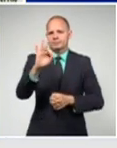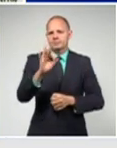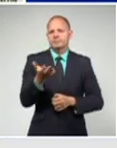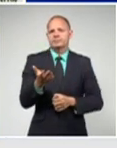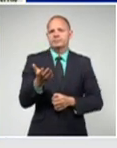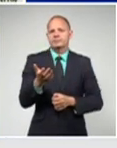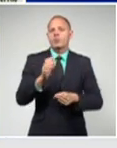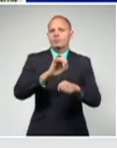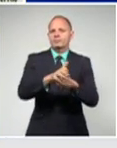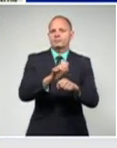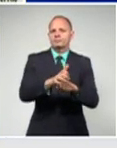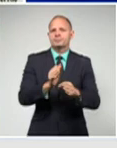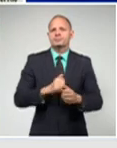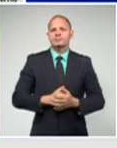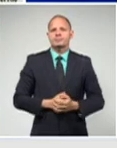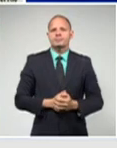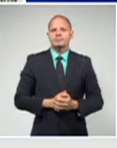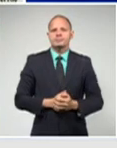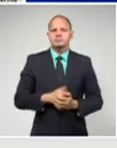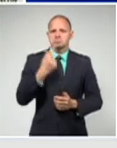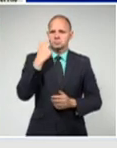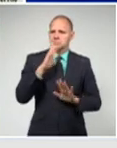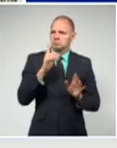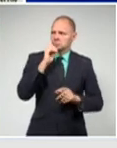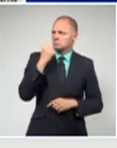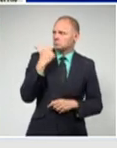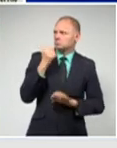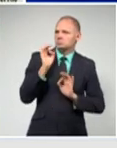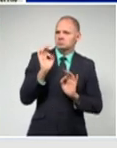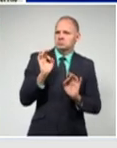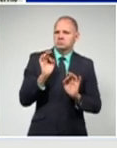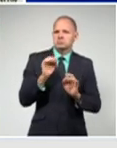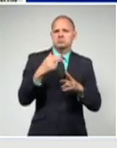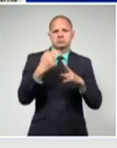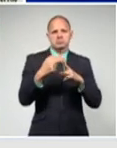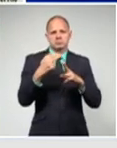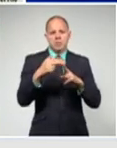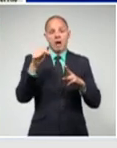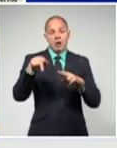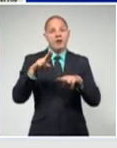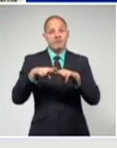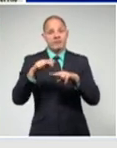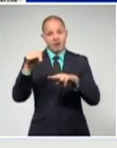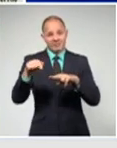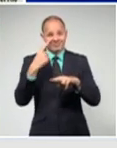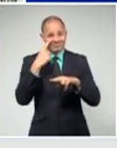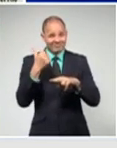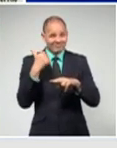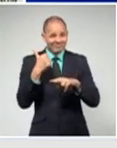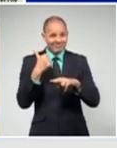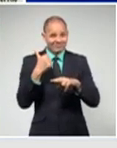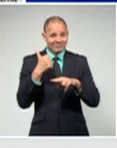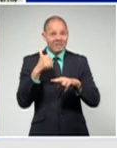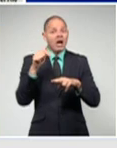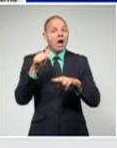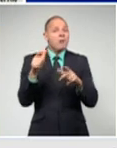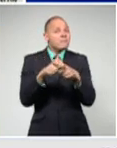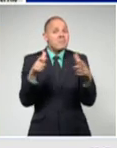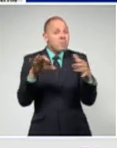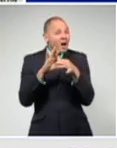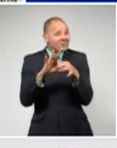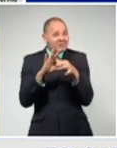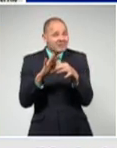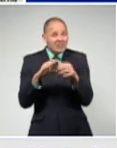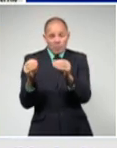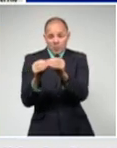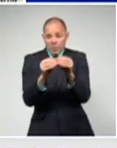Arroyo Naranjo. Ahí están los 10 municipios de La Habana donde existen mayores tasas de